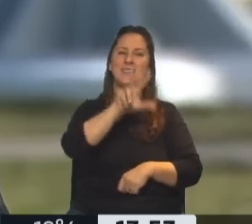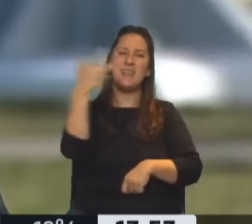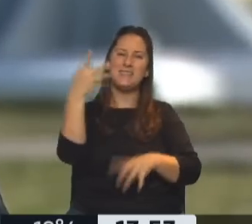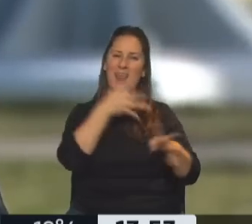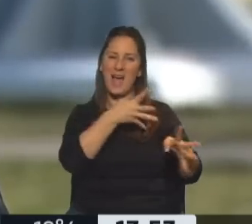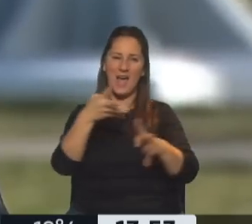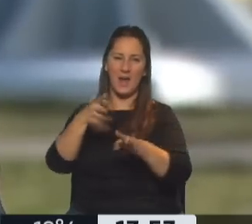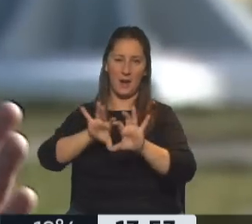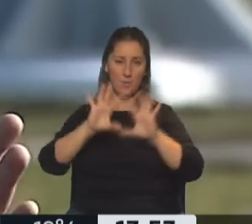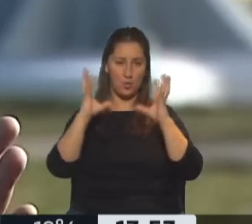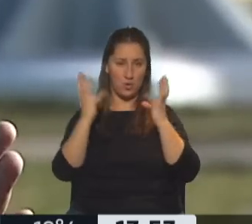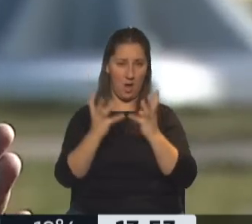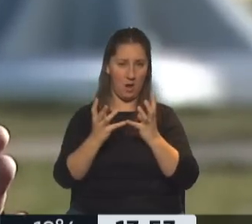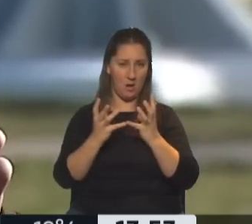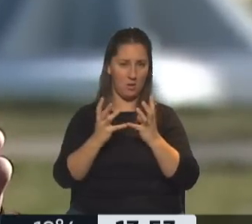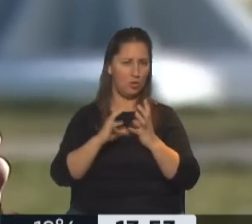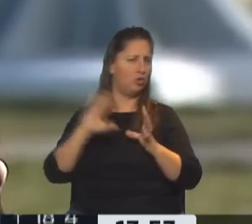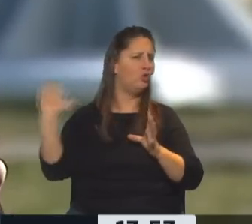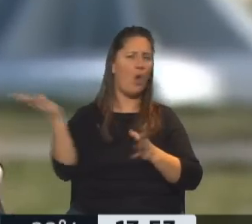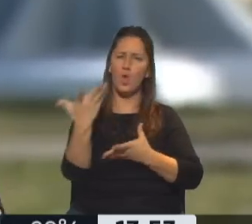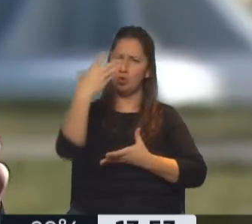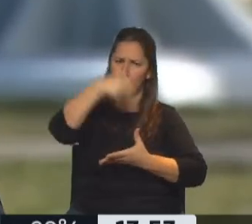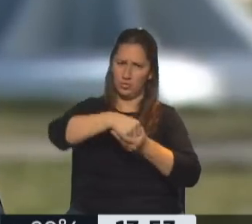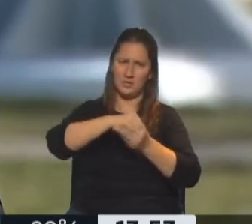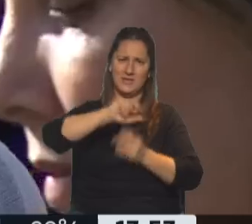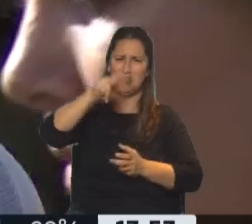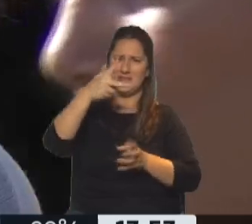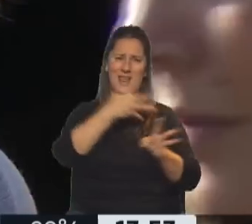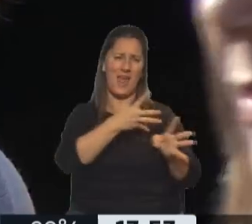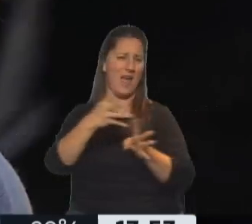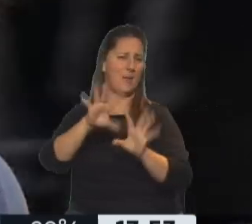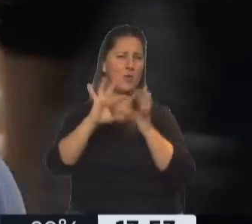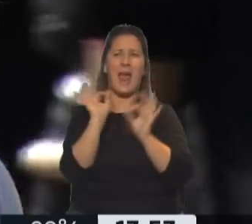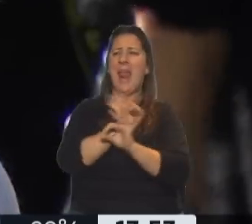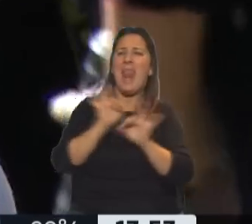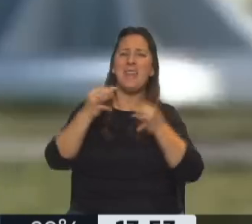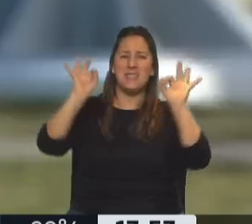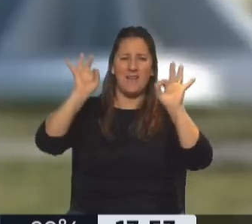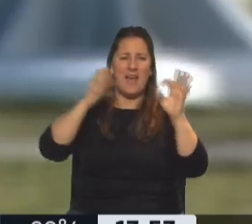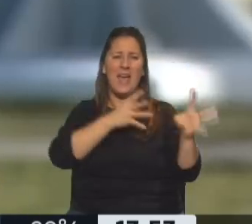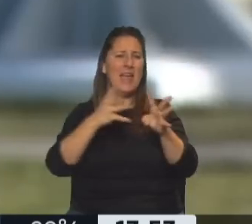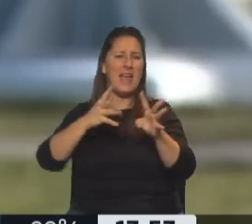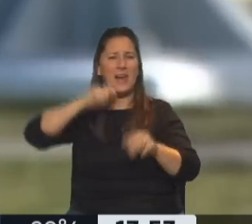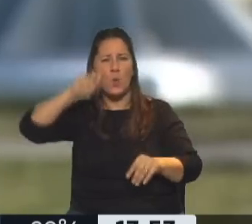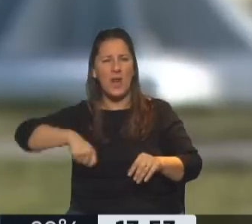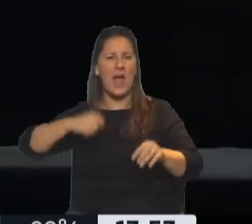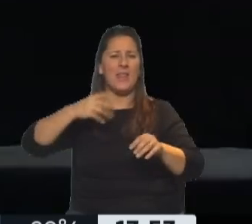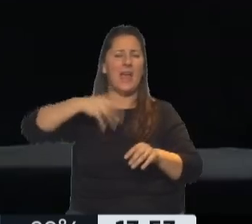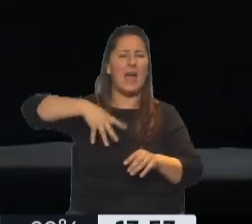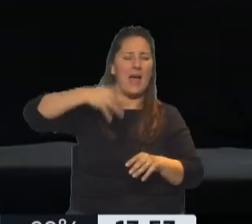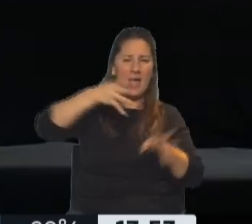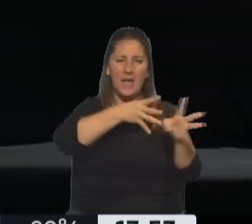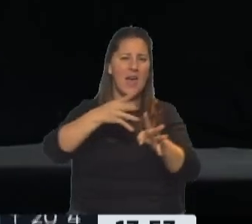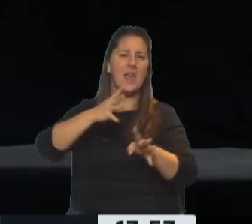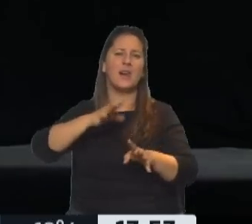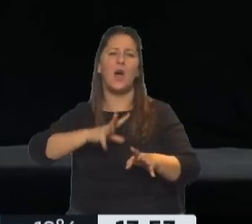Mundial. Nadie queda exento de eso. Nadie. La guerra no es entre ucranianos y rusos, ¿eh? ni es entre